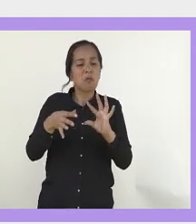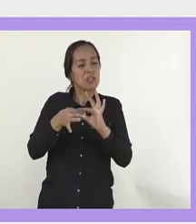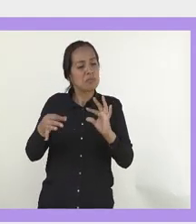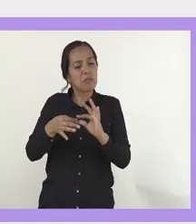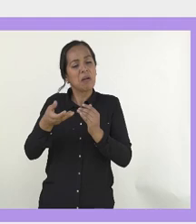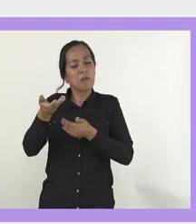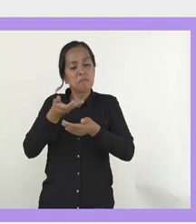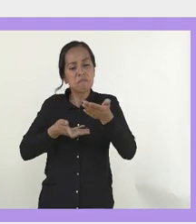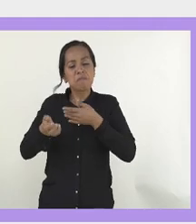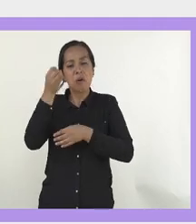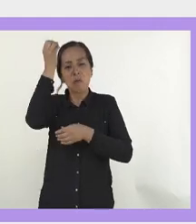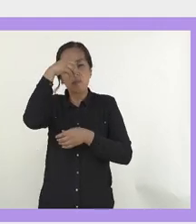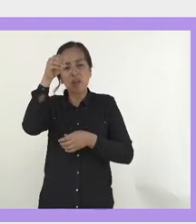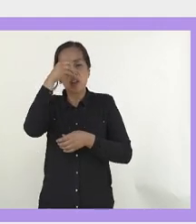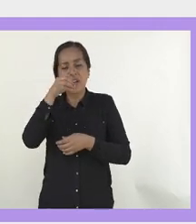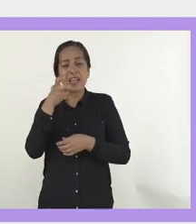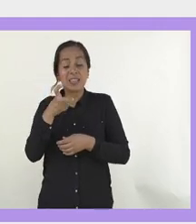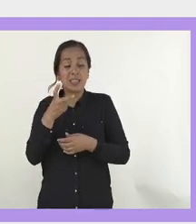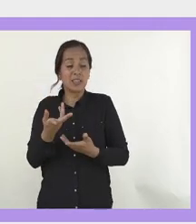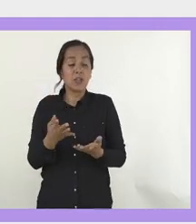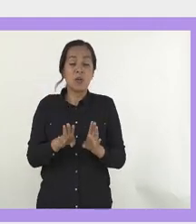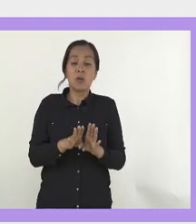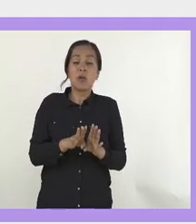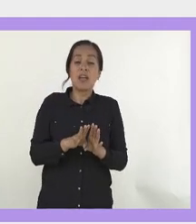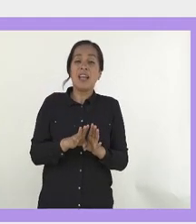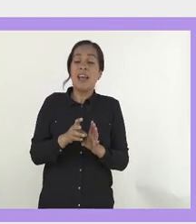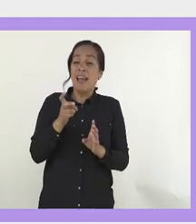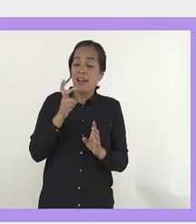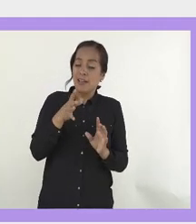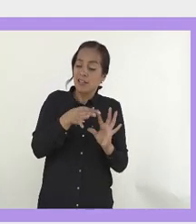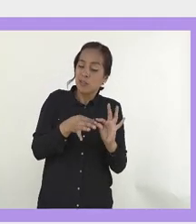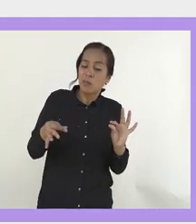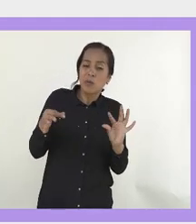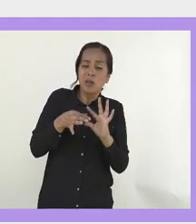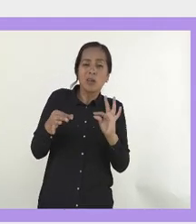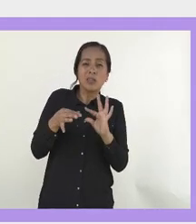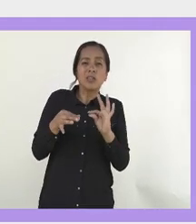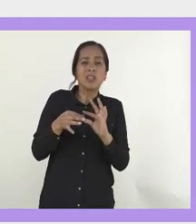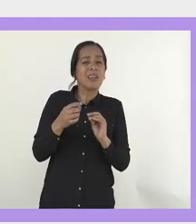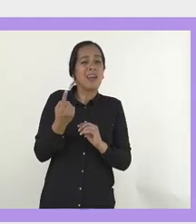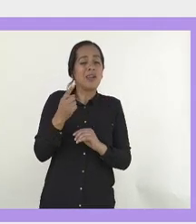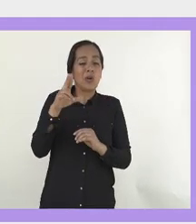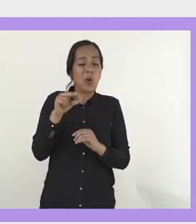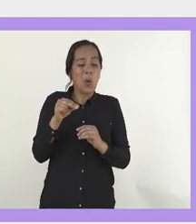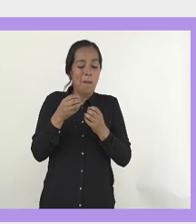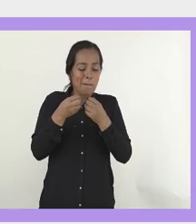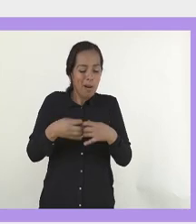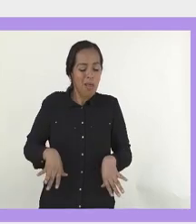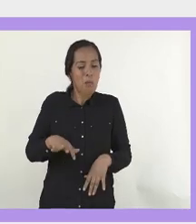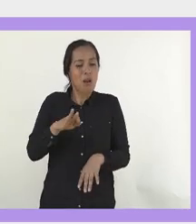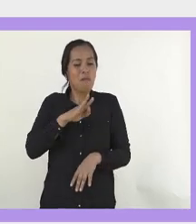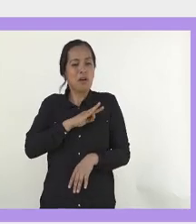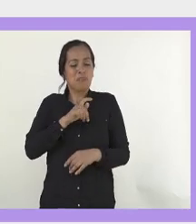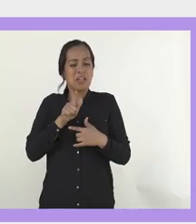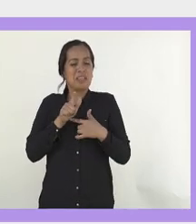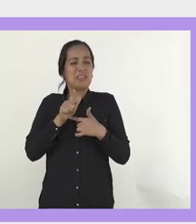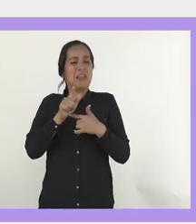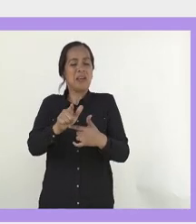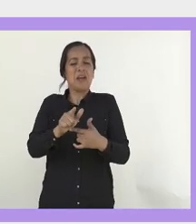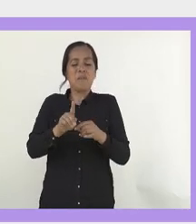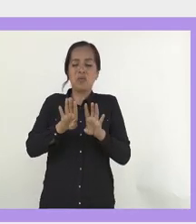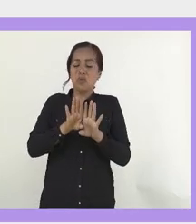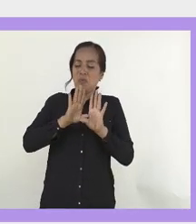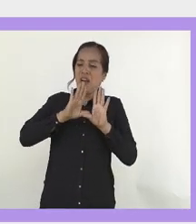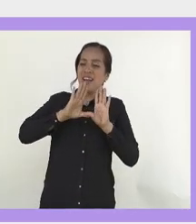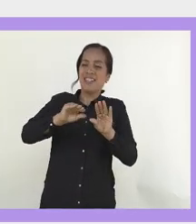ideas y de conocimiento y que sea nuestro portavoz en esa narrativa de que no perdamos la fe de que sigamos inspirando de forma